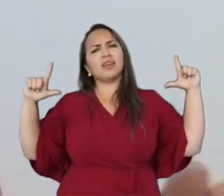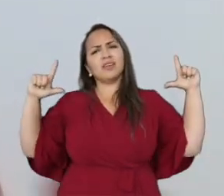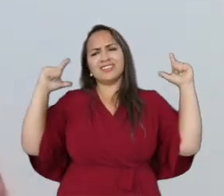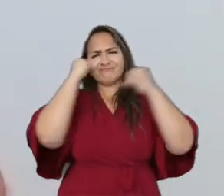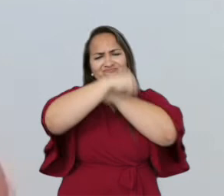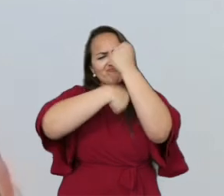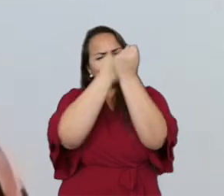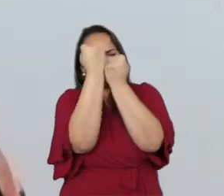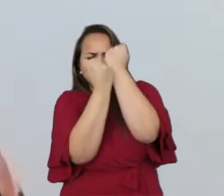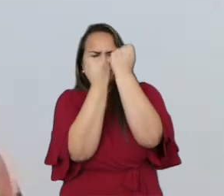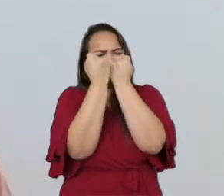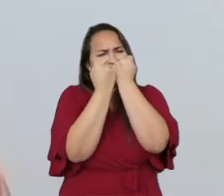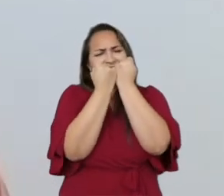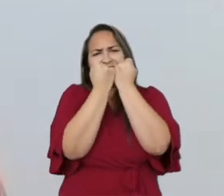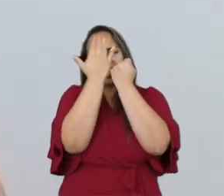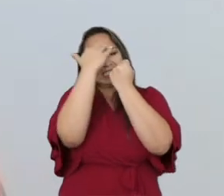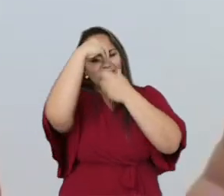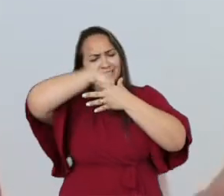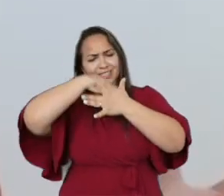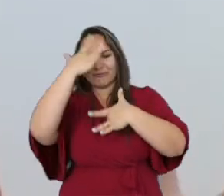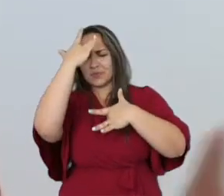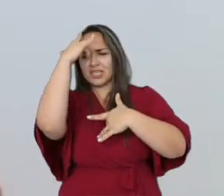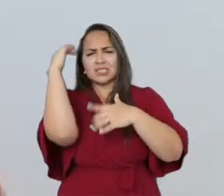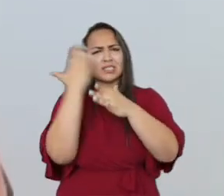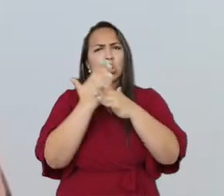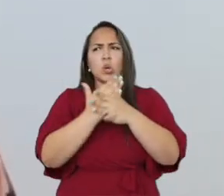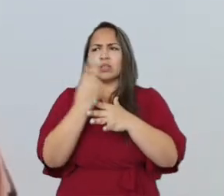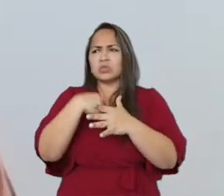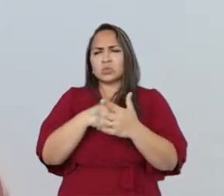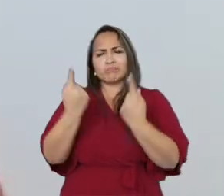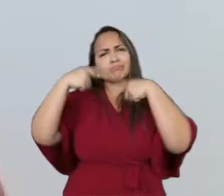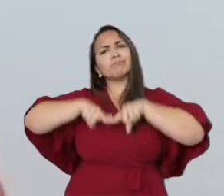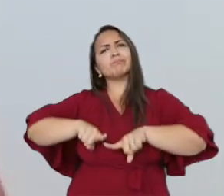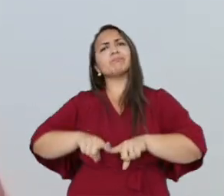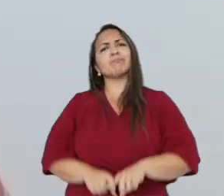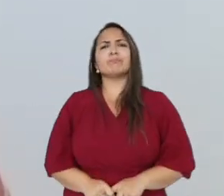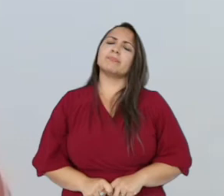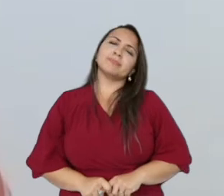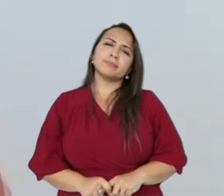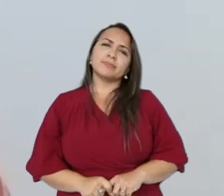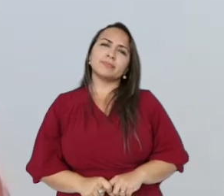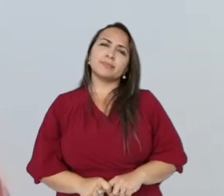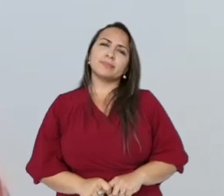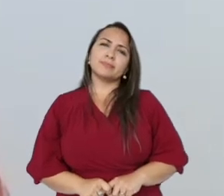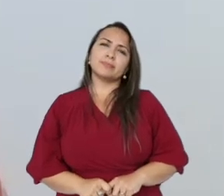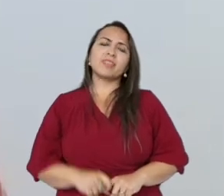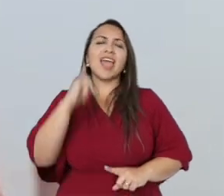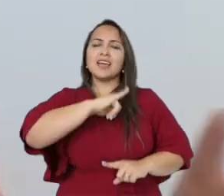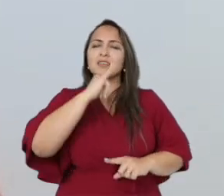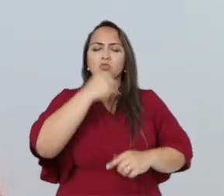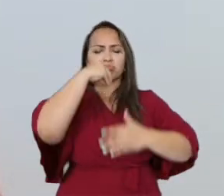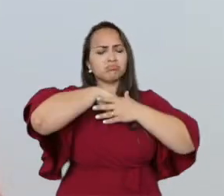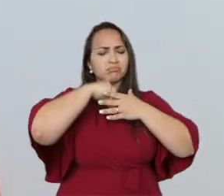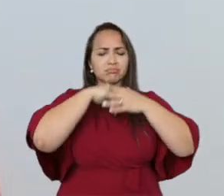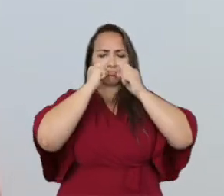esas ataduras de estas enfermedades psicosociales de las que somos víctimas. Fue un